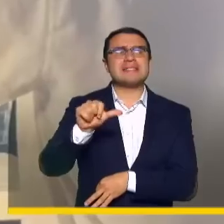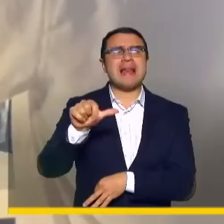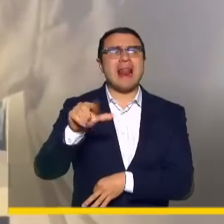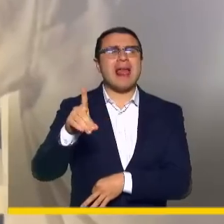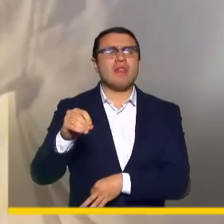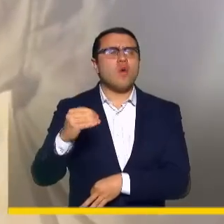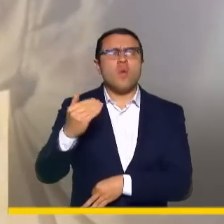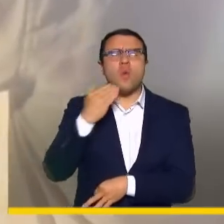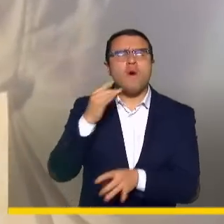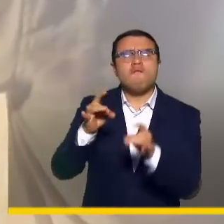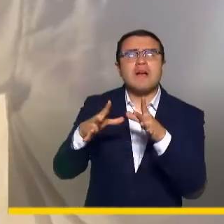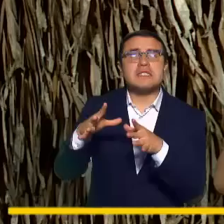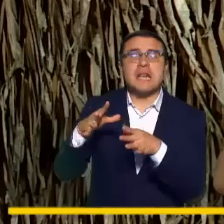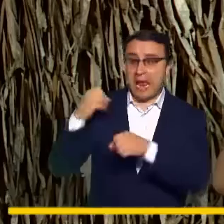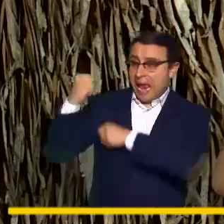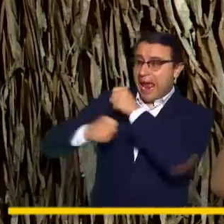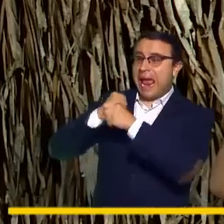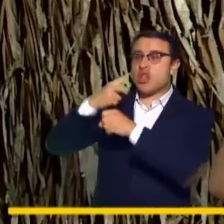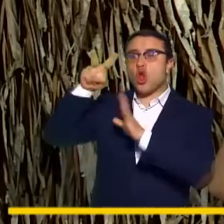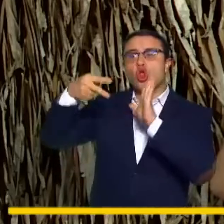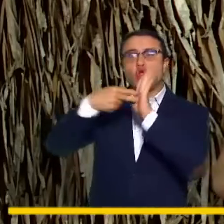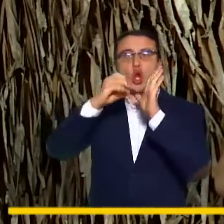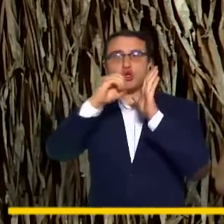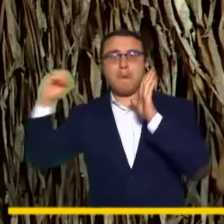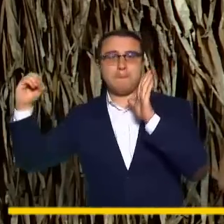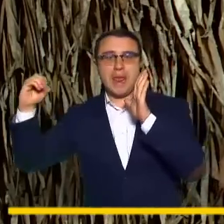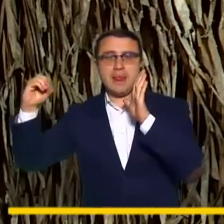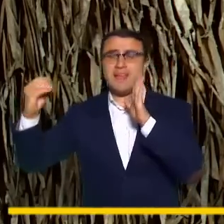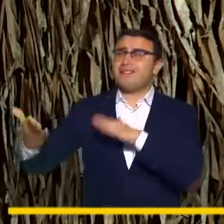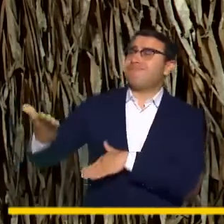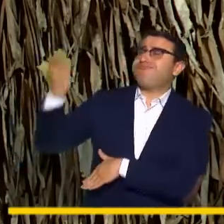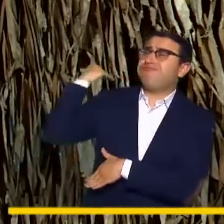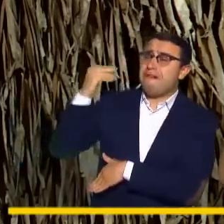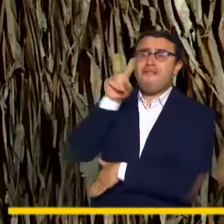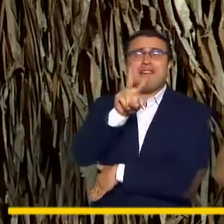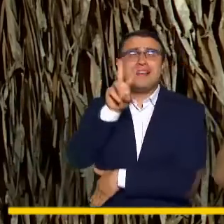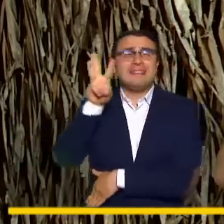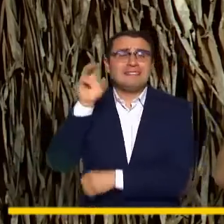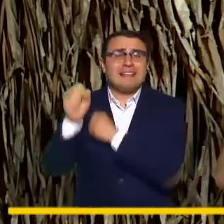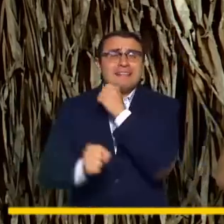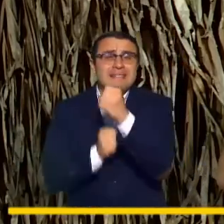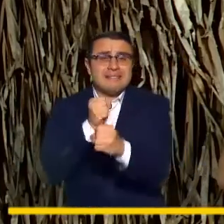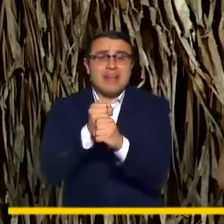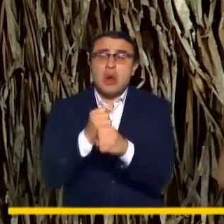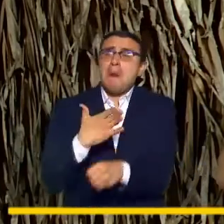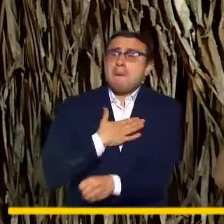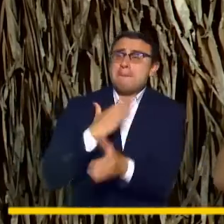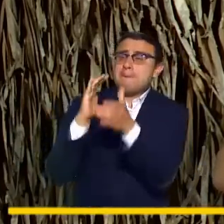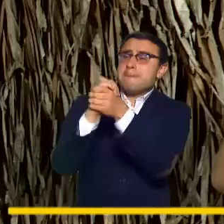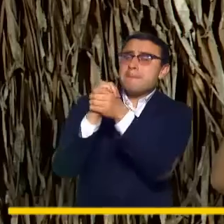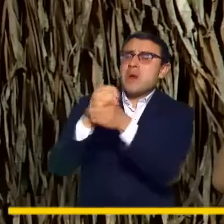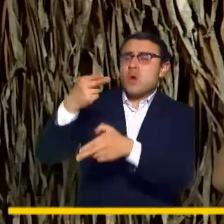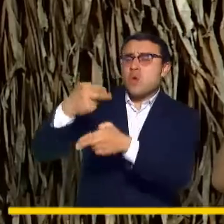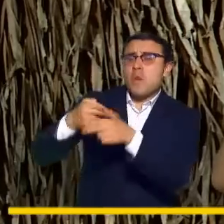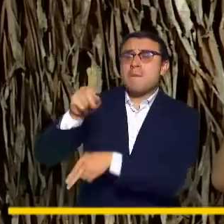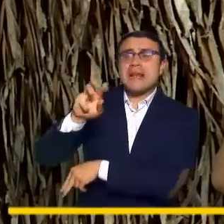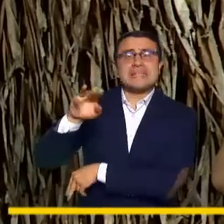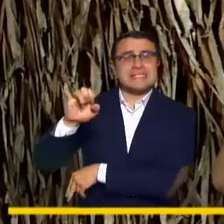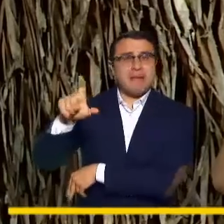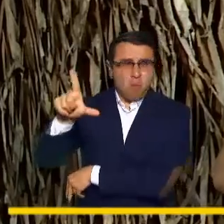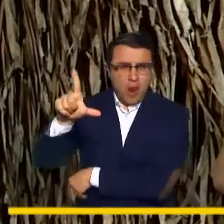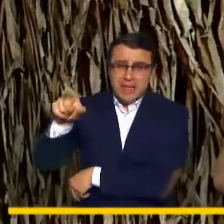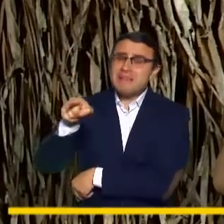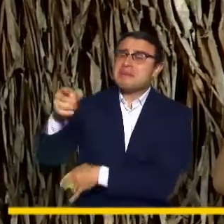Año 2000, hace 23 años. Mi amigo Samuel ya está en